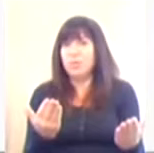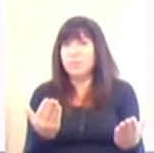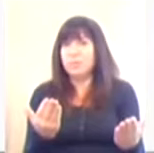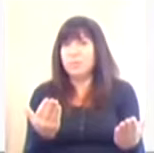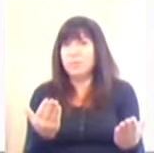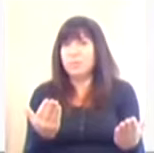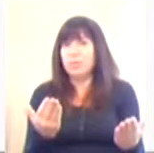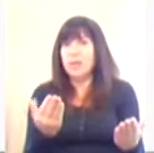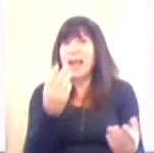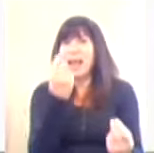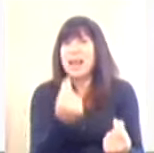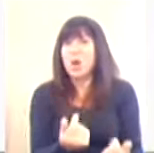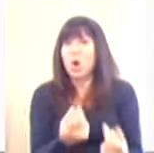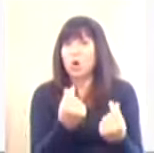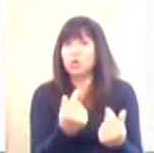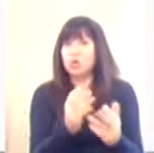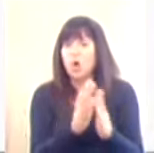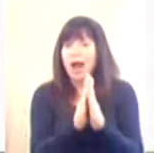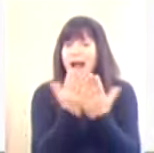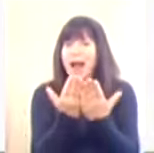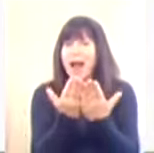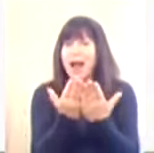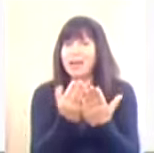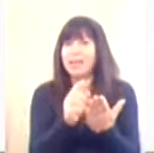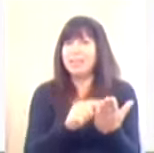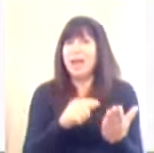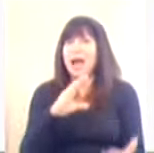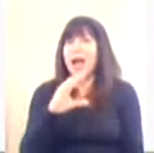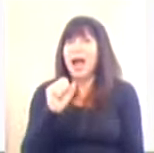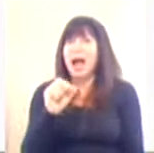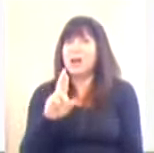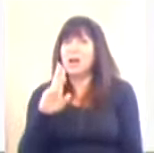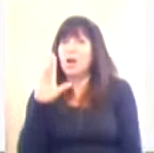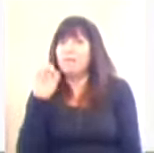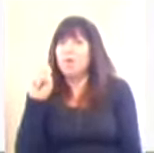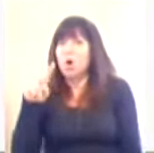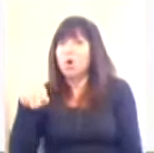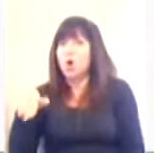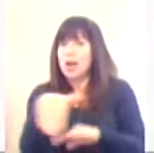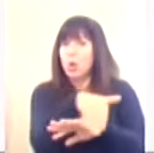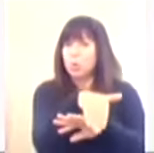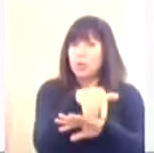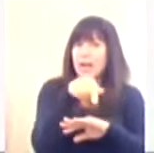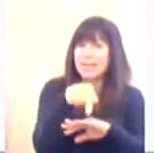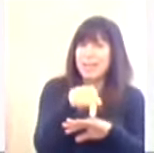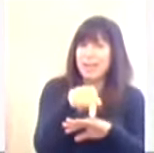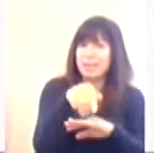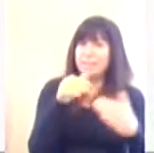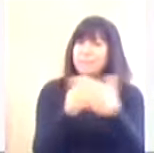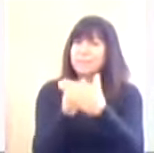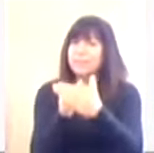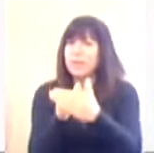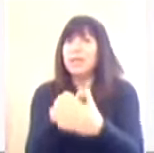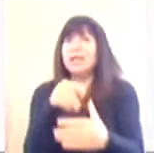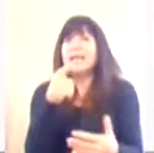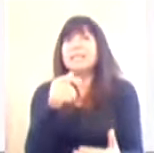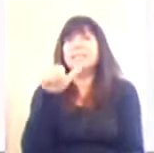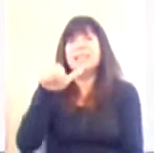el costo de la agenda de carbono neutralidad que determina este estudio y la inversión requerida para ello es